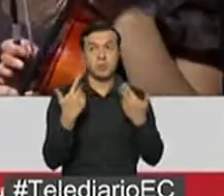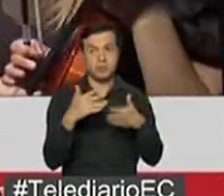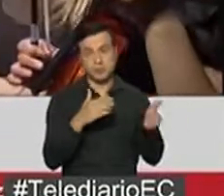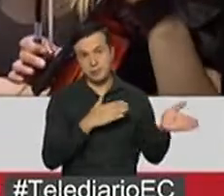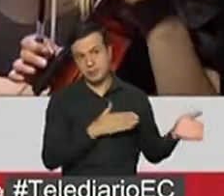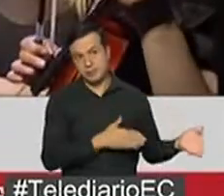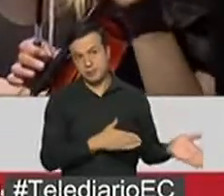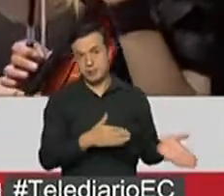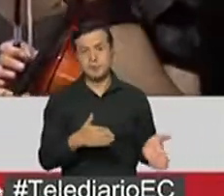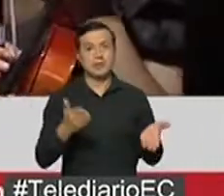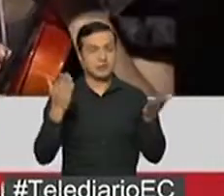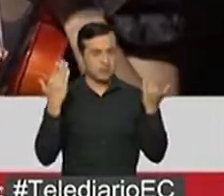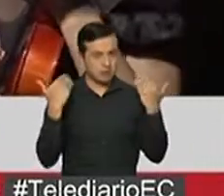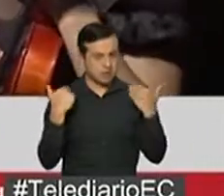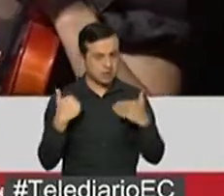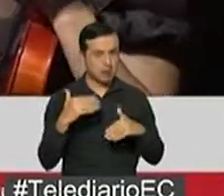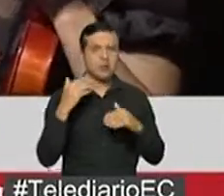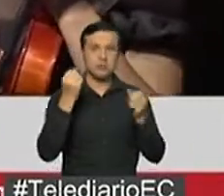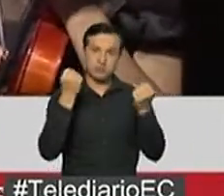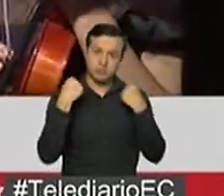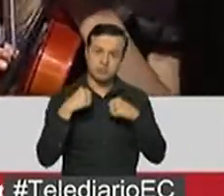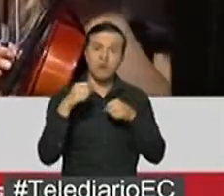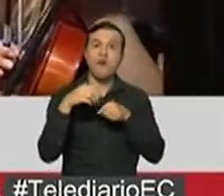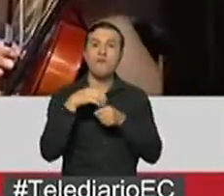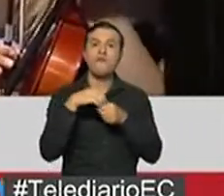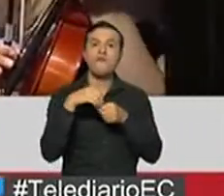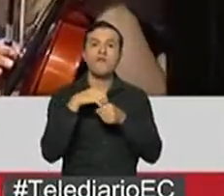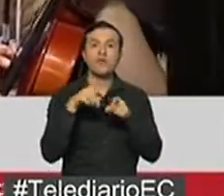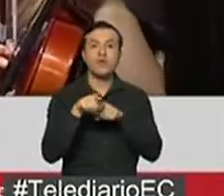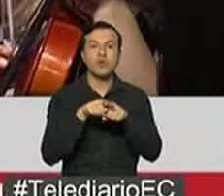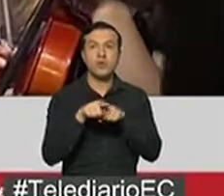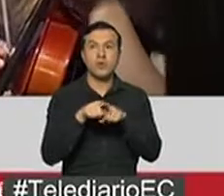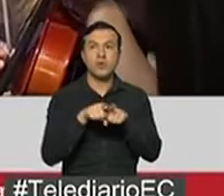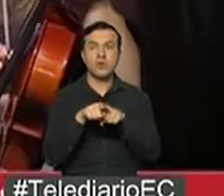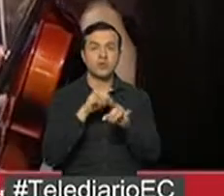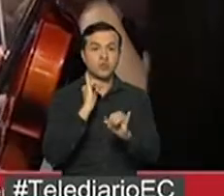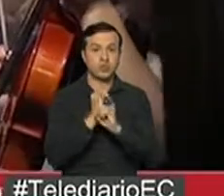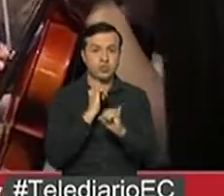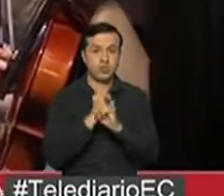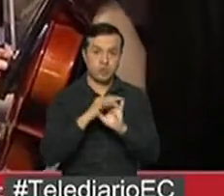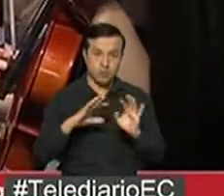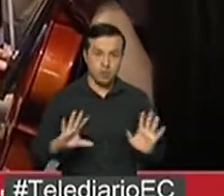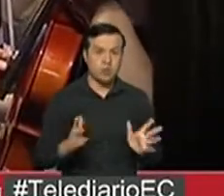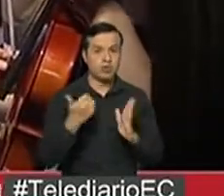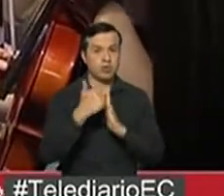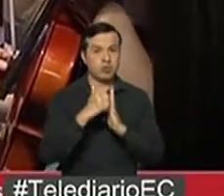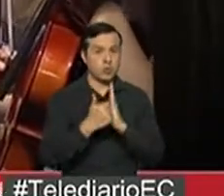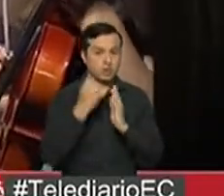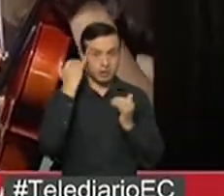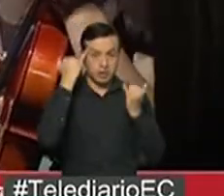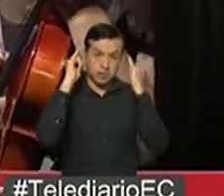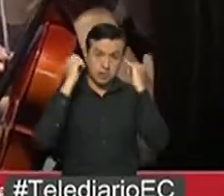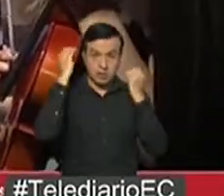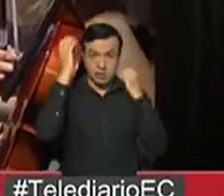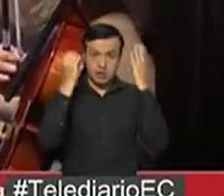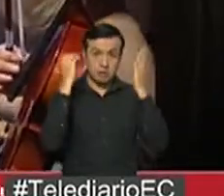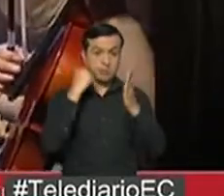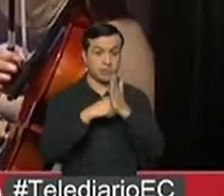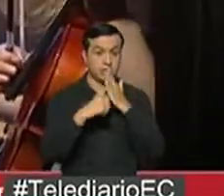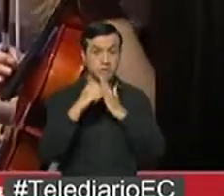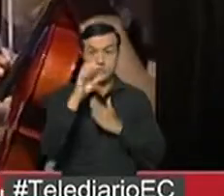está realizado gracias a los fondos concursables del ifai que el instituto de fomento de las artes de creatividad es del ministerio de cultura